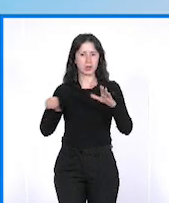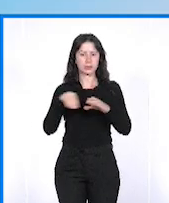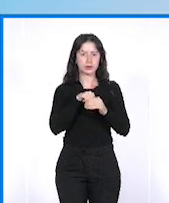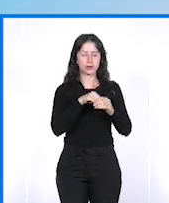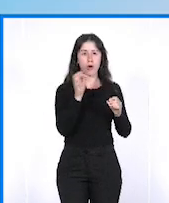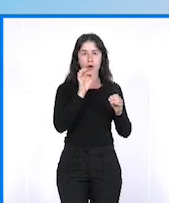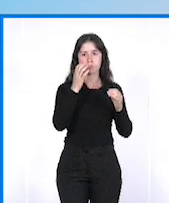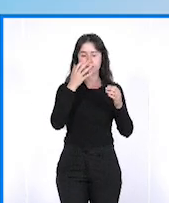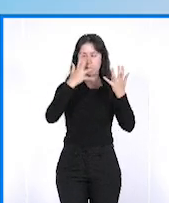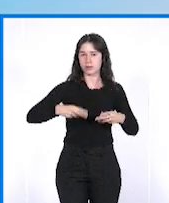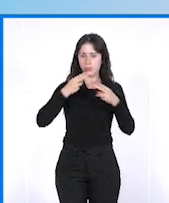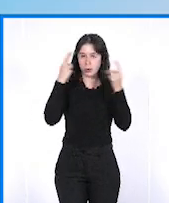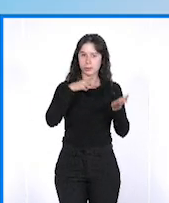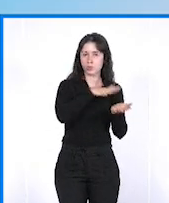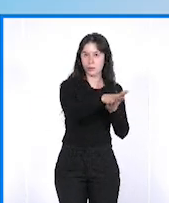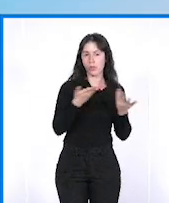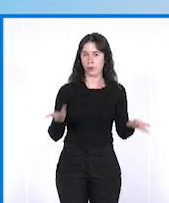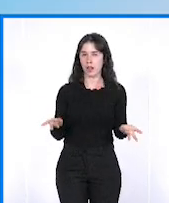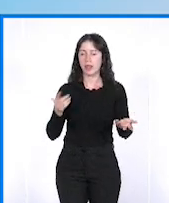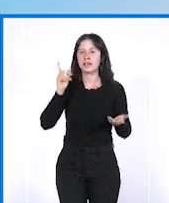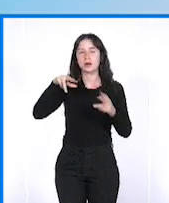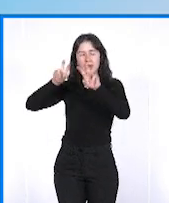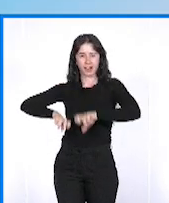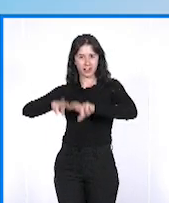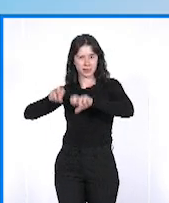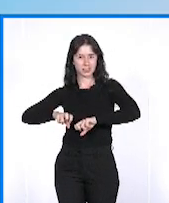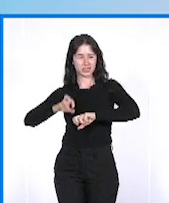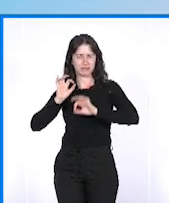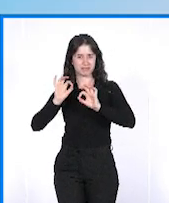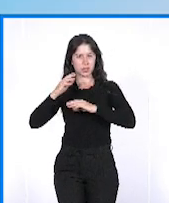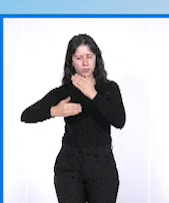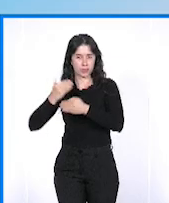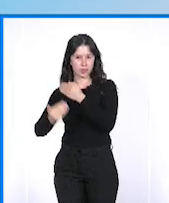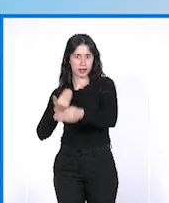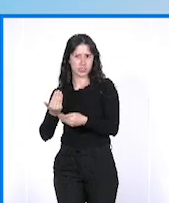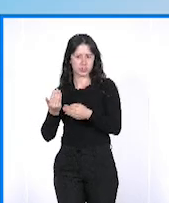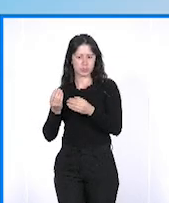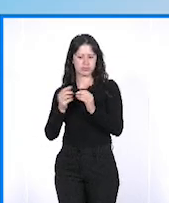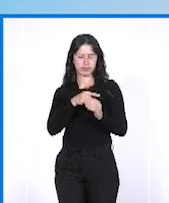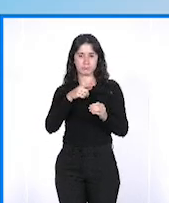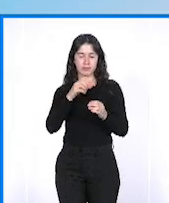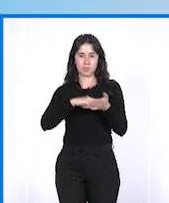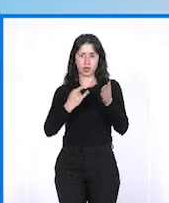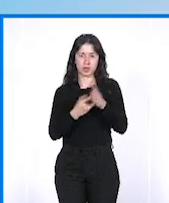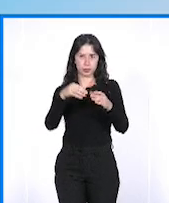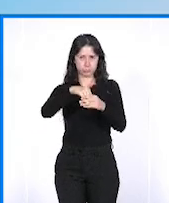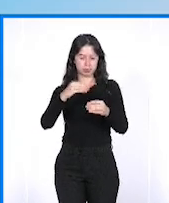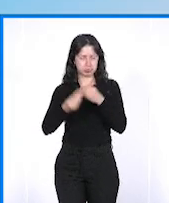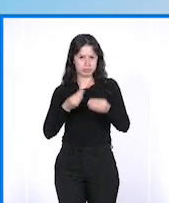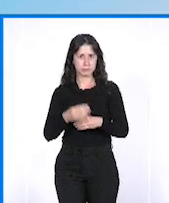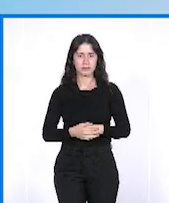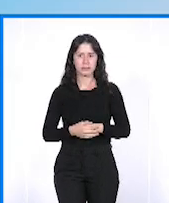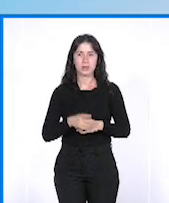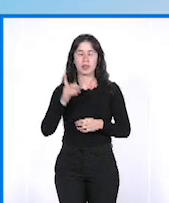y también han hecho el análisis de lo que llamamos procesos No que los procesos que se han desarrollado a lo largo del proyecto os presento a Carlos